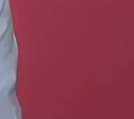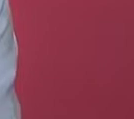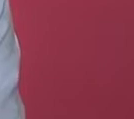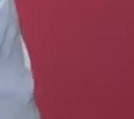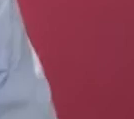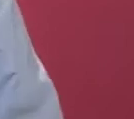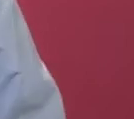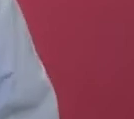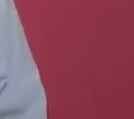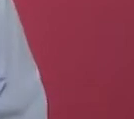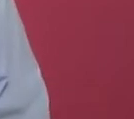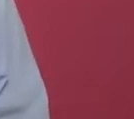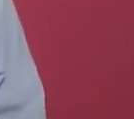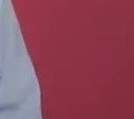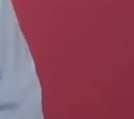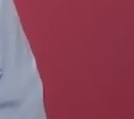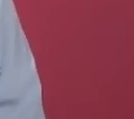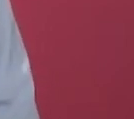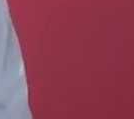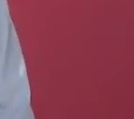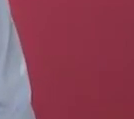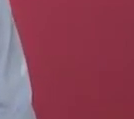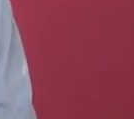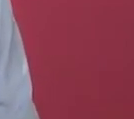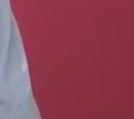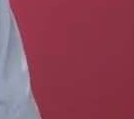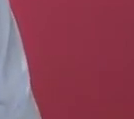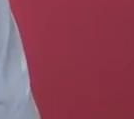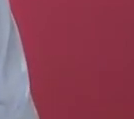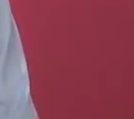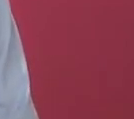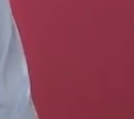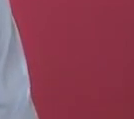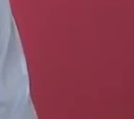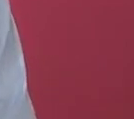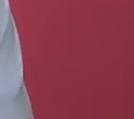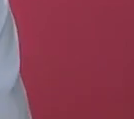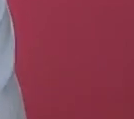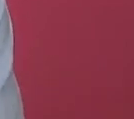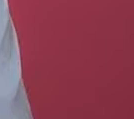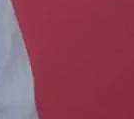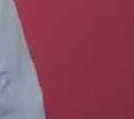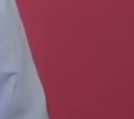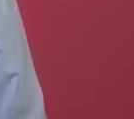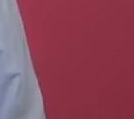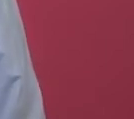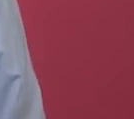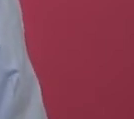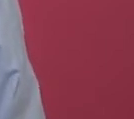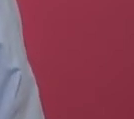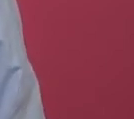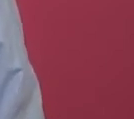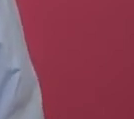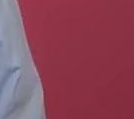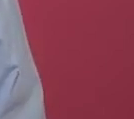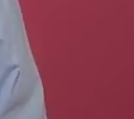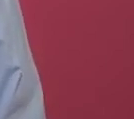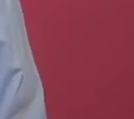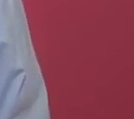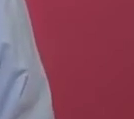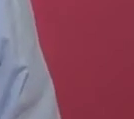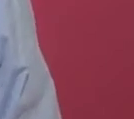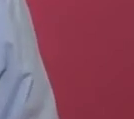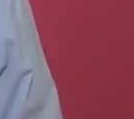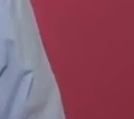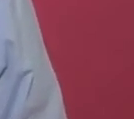televisión, se ven todas estas cosas, ¿verdad? Que se han levantado los padres, los hijos contra los padres, que